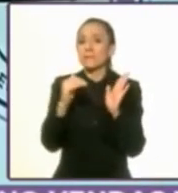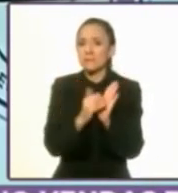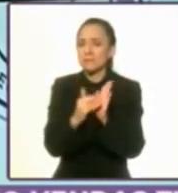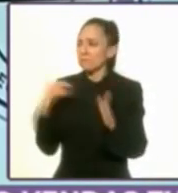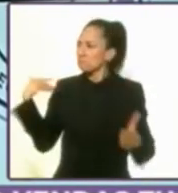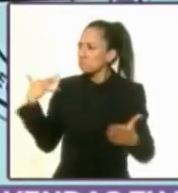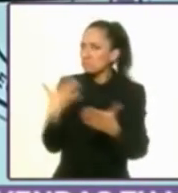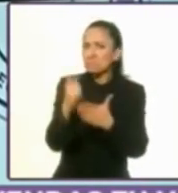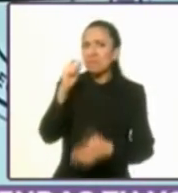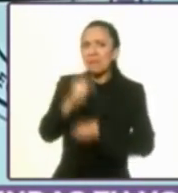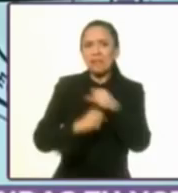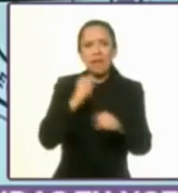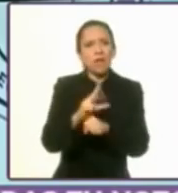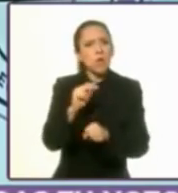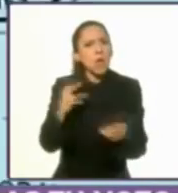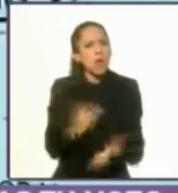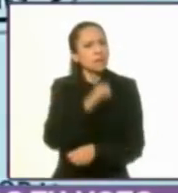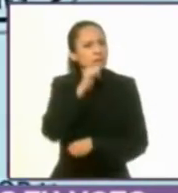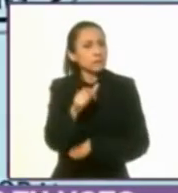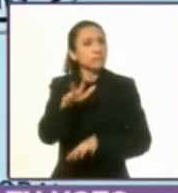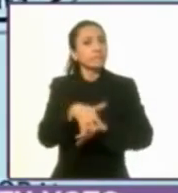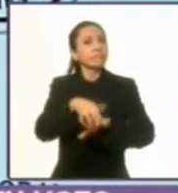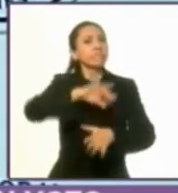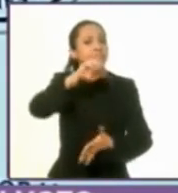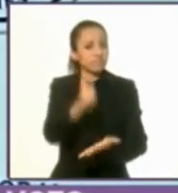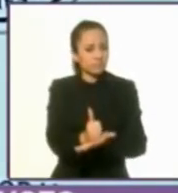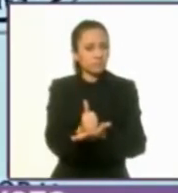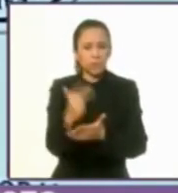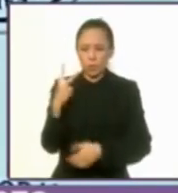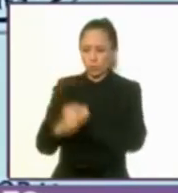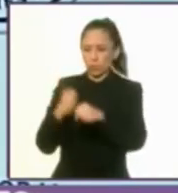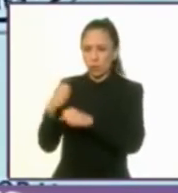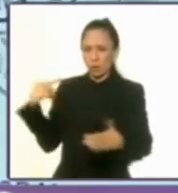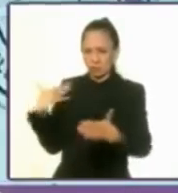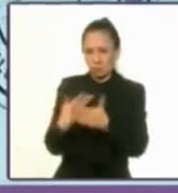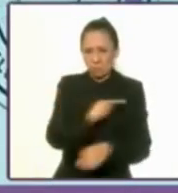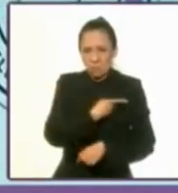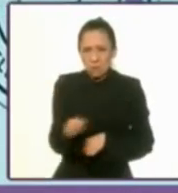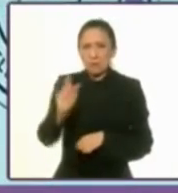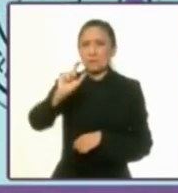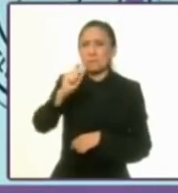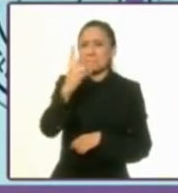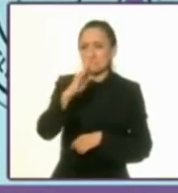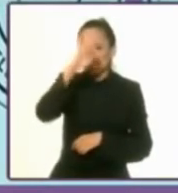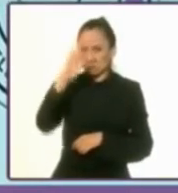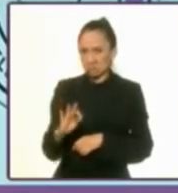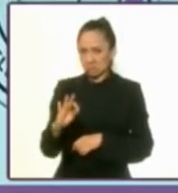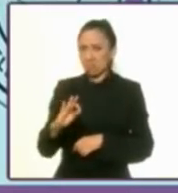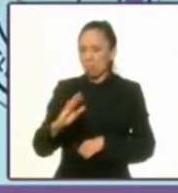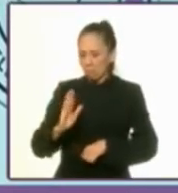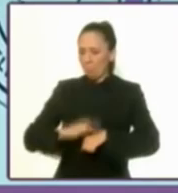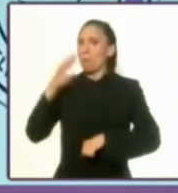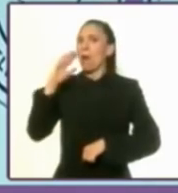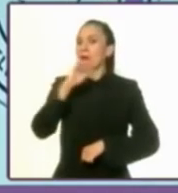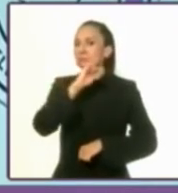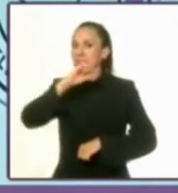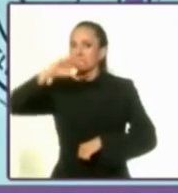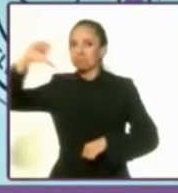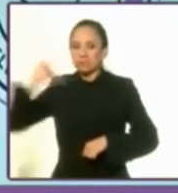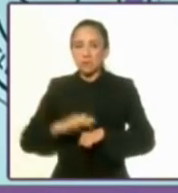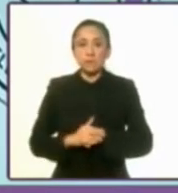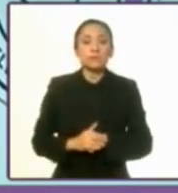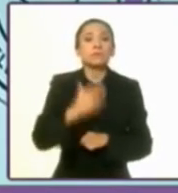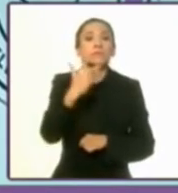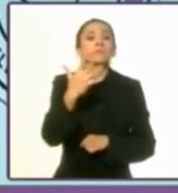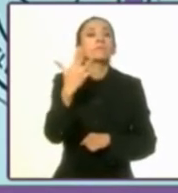años creció la pobreza en los últimos ocho años 24% 58% de gente